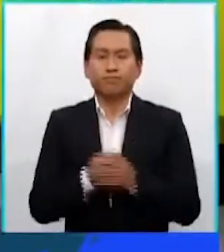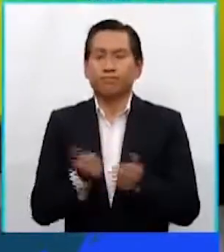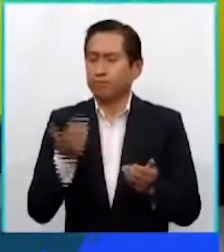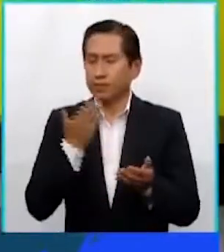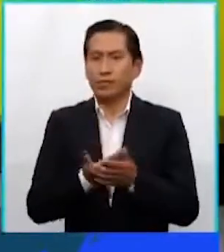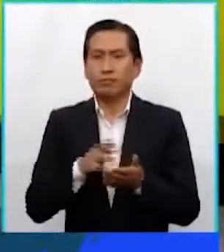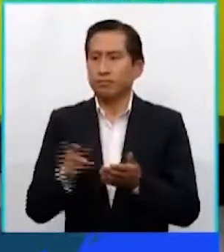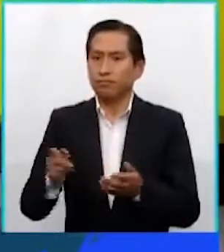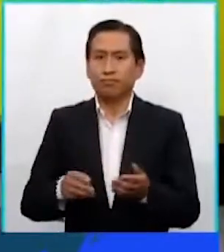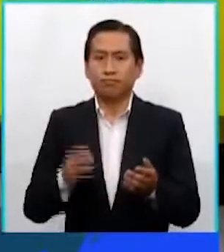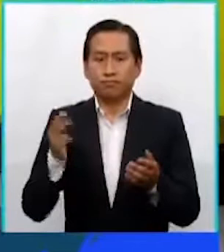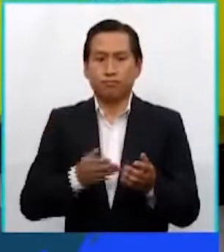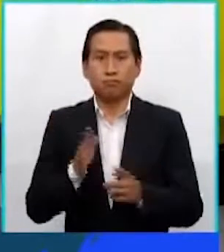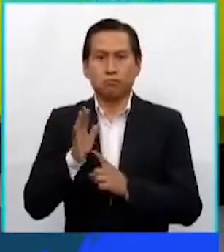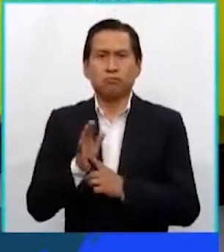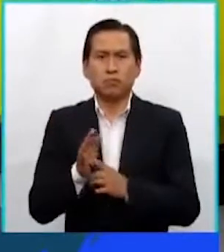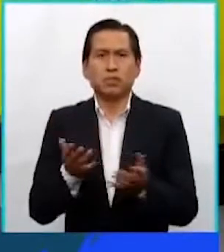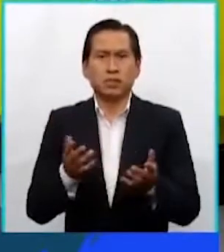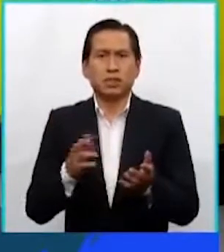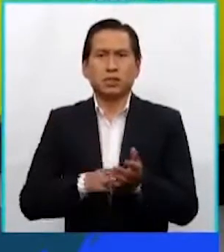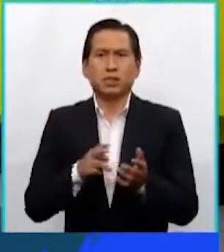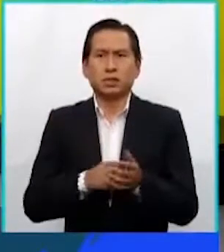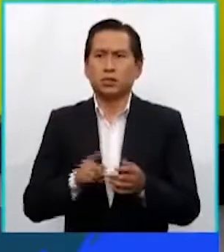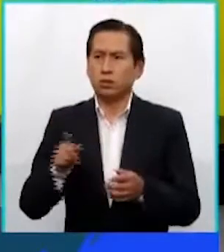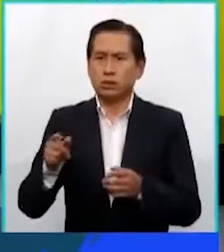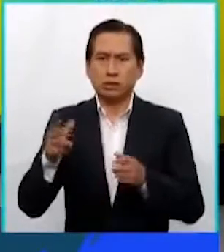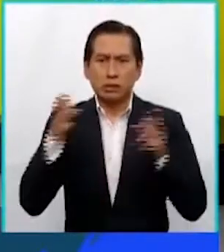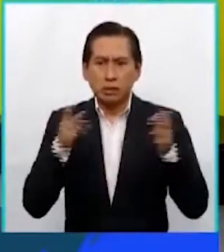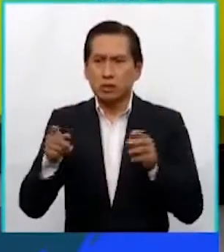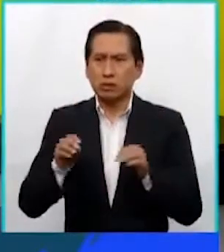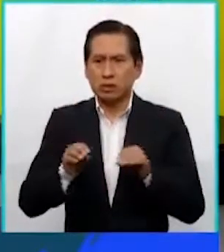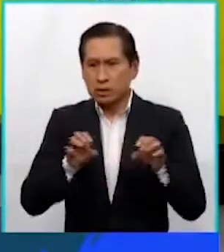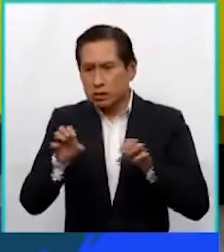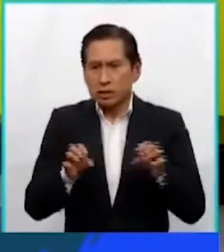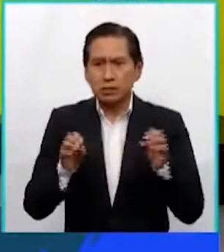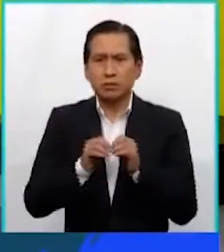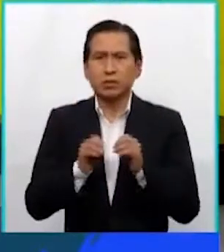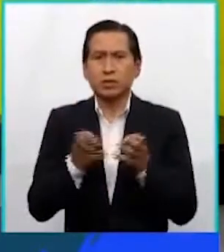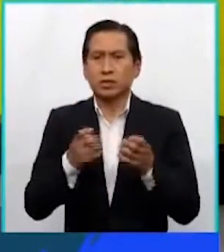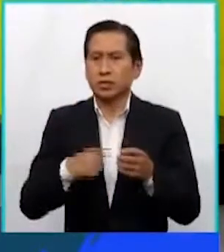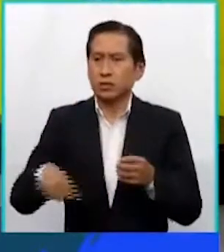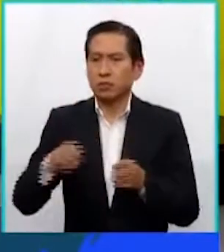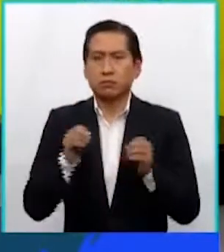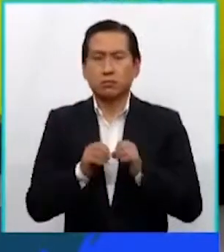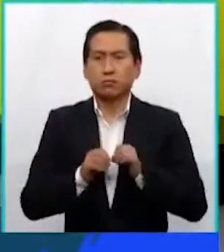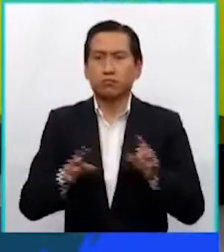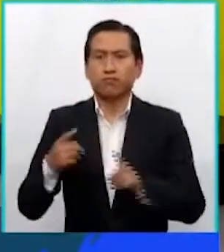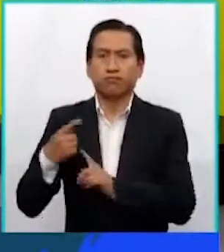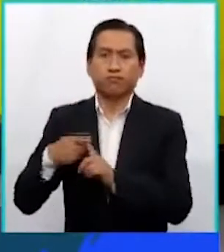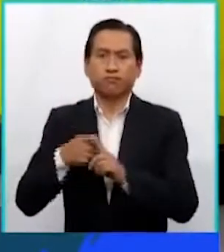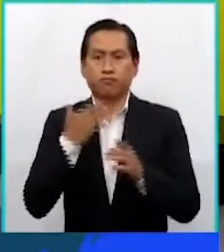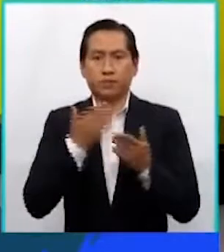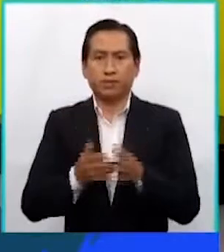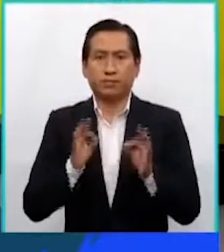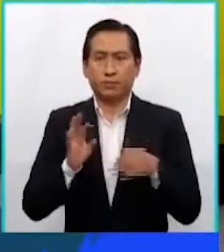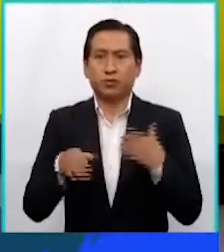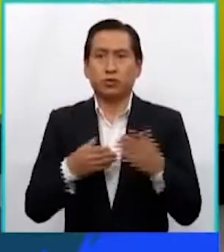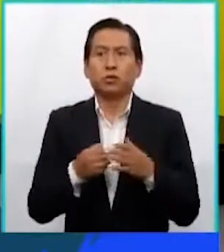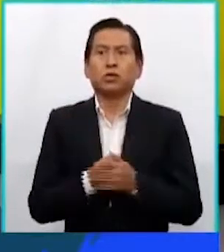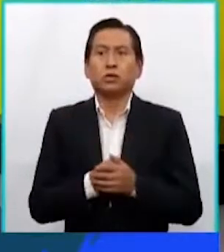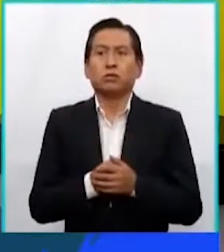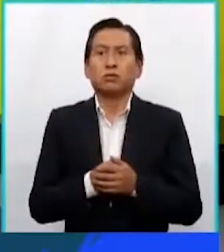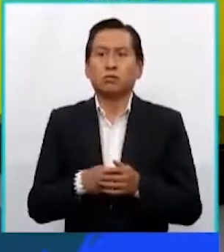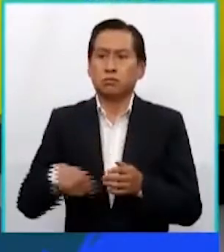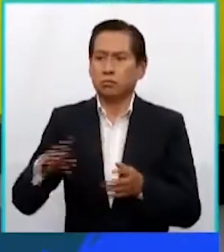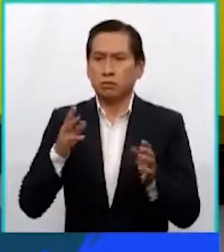sí, es una complicación para el sonidista que hace todo el esfuerzo, el Edu está en estudio logrando que todo salga bien, aunque a veces aquí nos